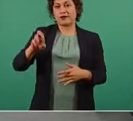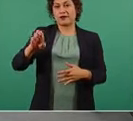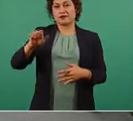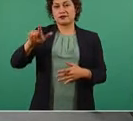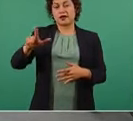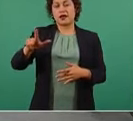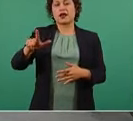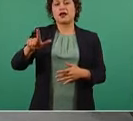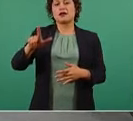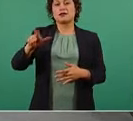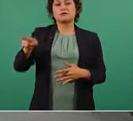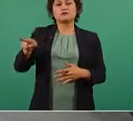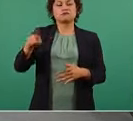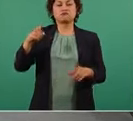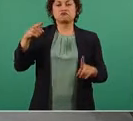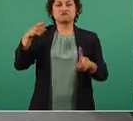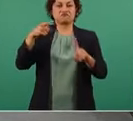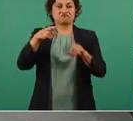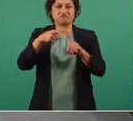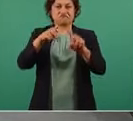es más genérico.